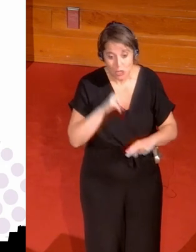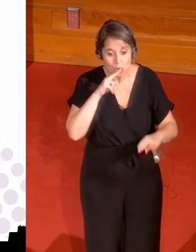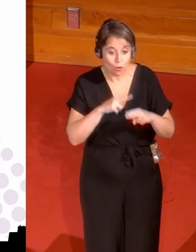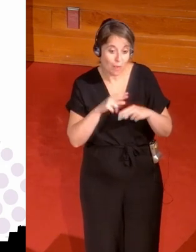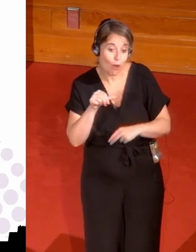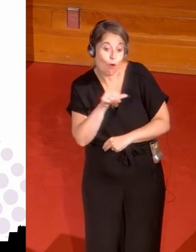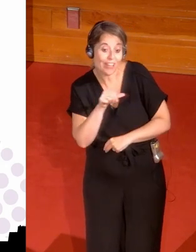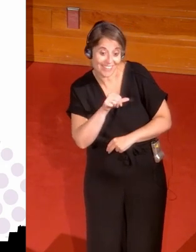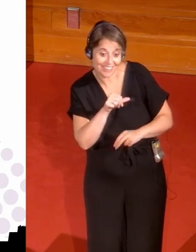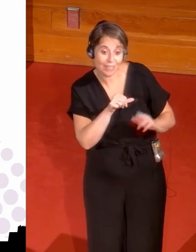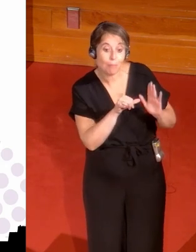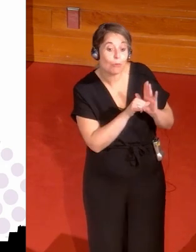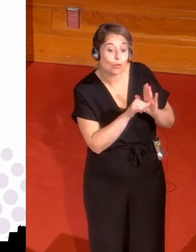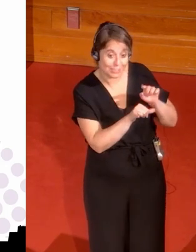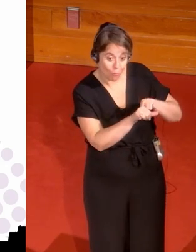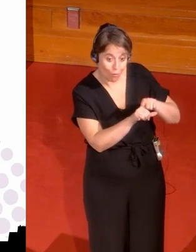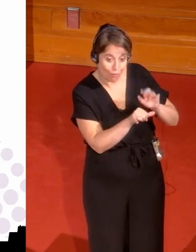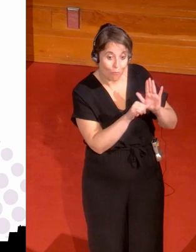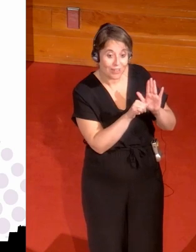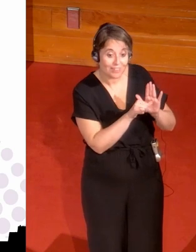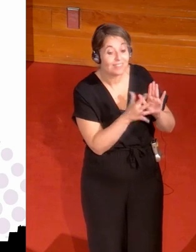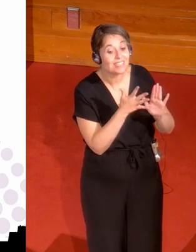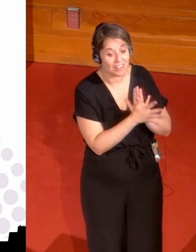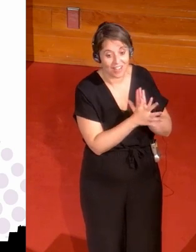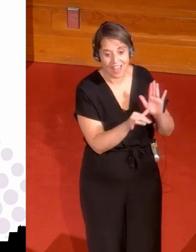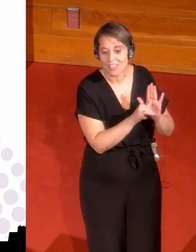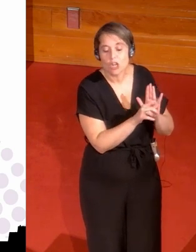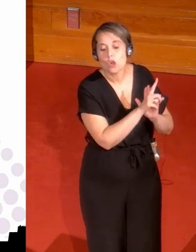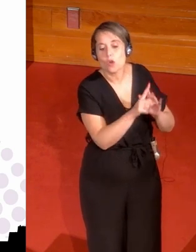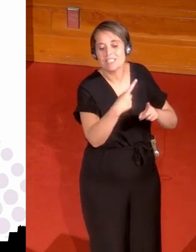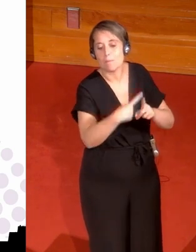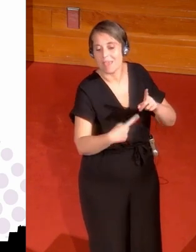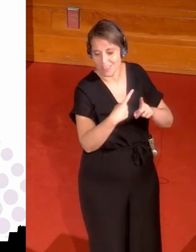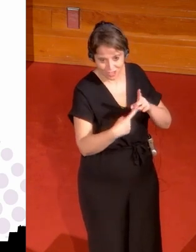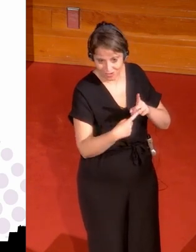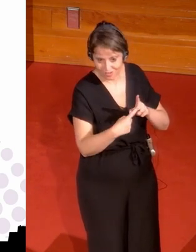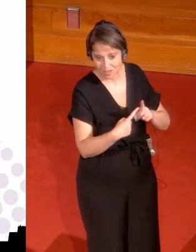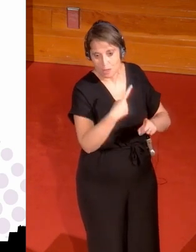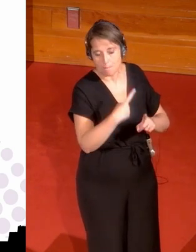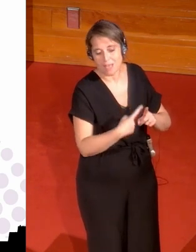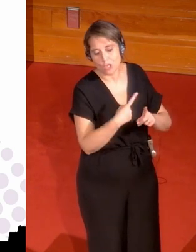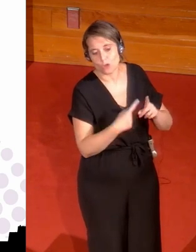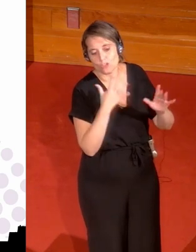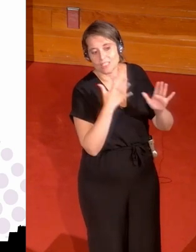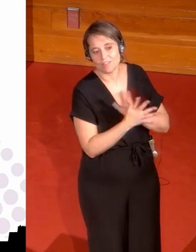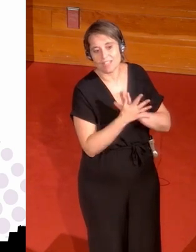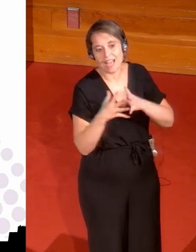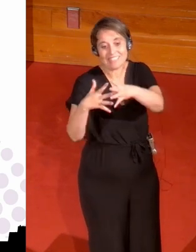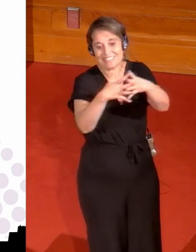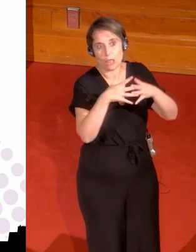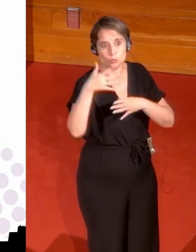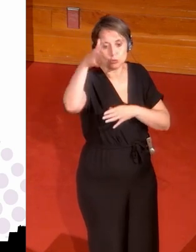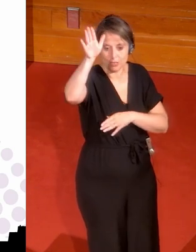próximo por algo porque es próximo no es Oriente medio oriente medio lo es desde la perspectiva estadounidense